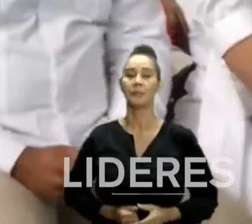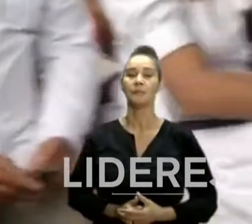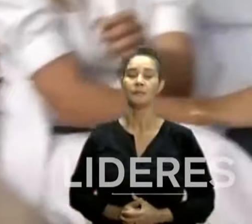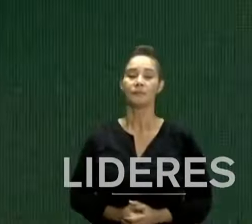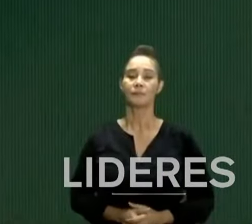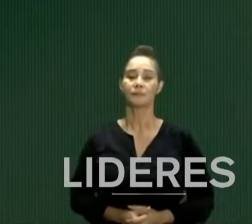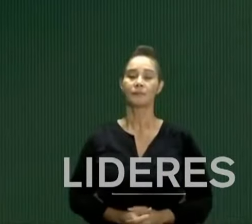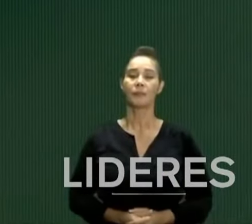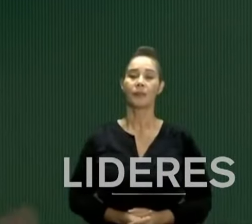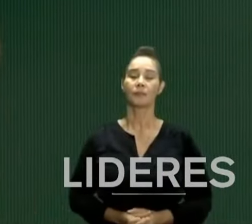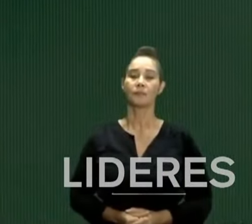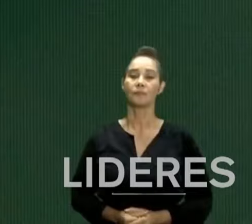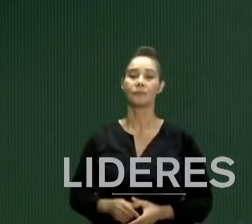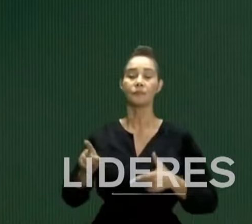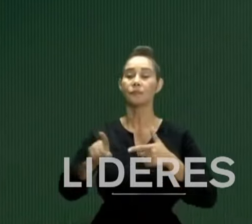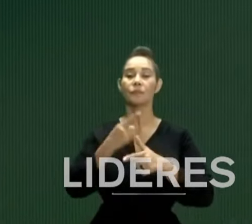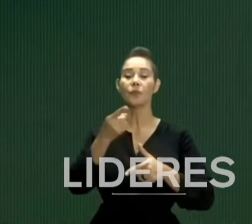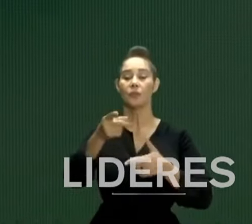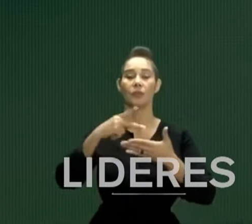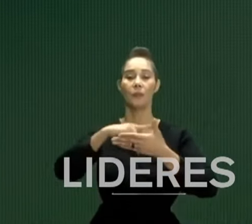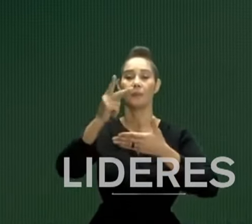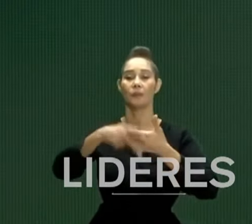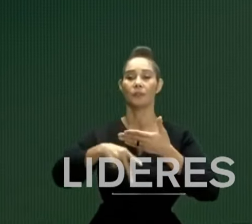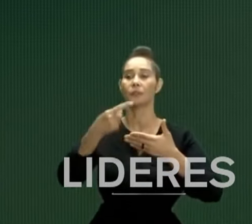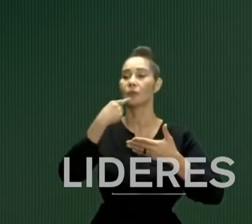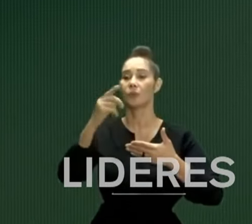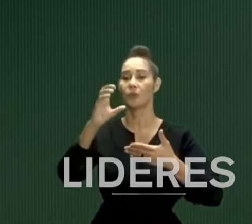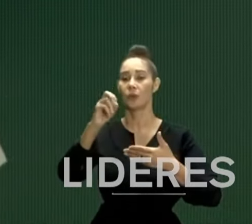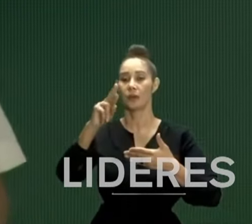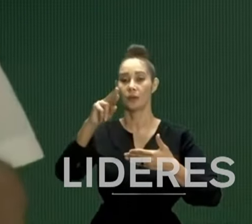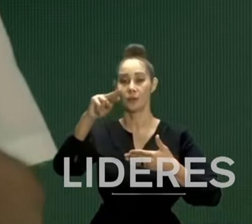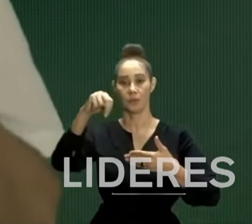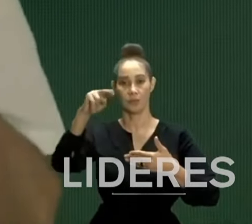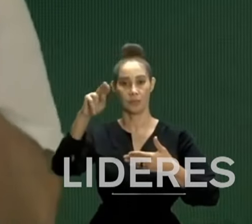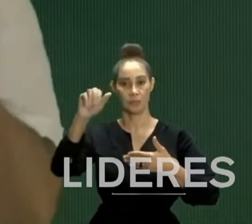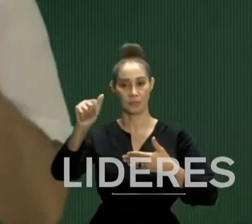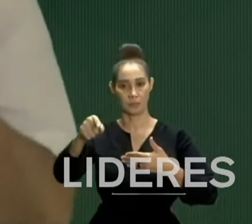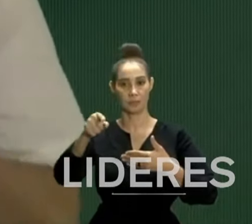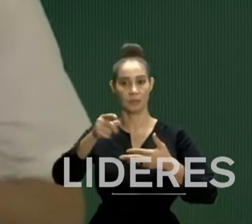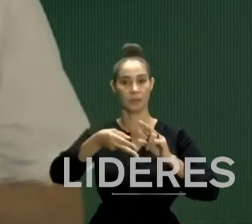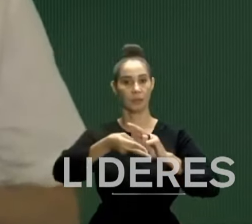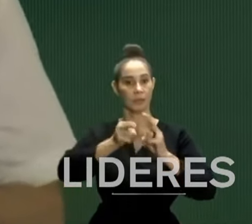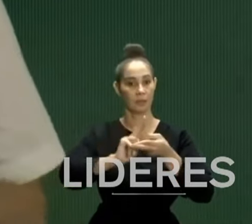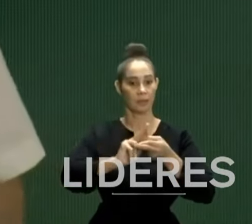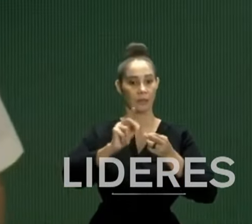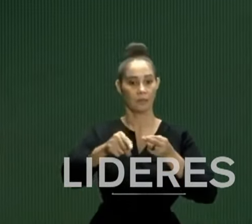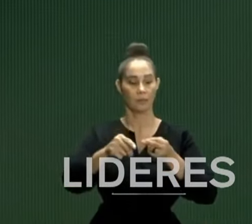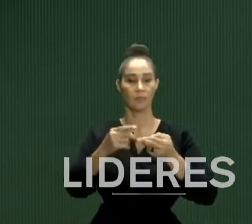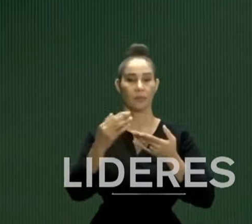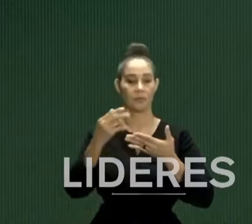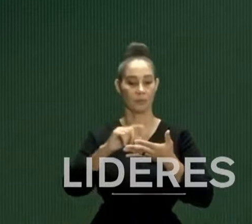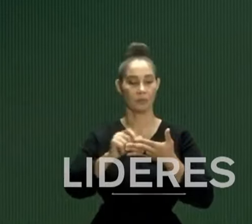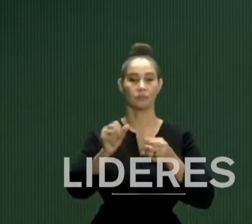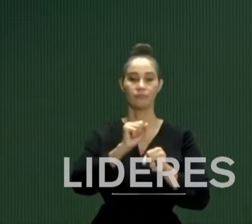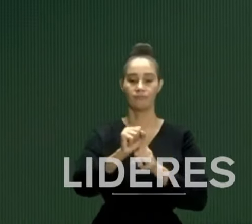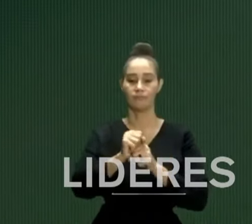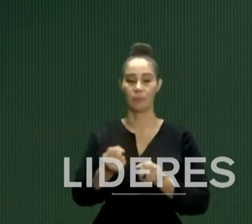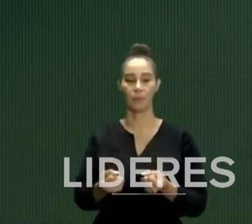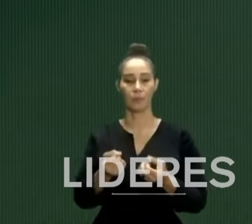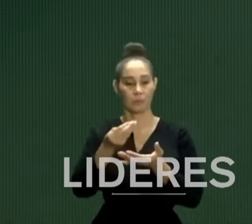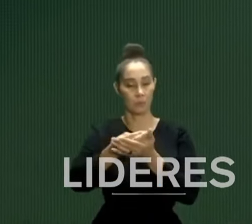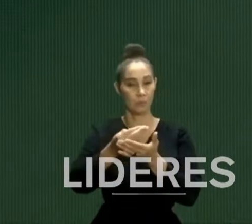Sí. Entonces, esos son proyectos que, como dijo Carolina, y es parte de las reformas que están pendientes en este país, con los muy